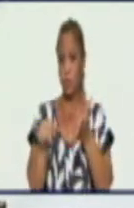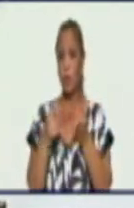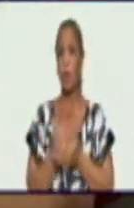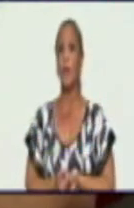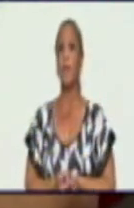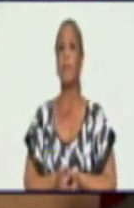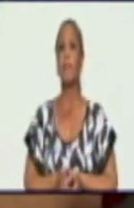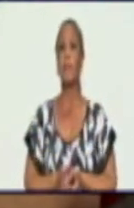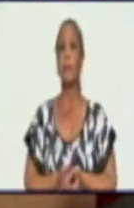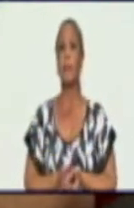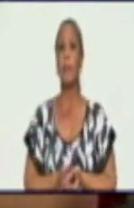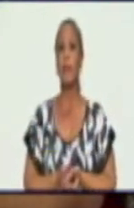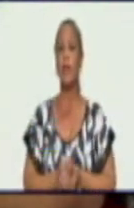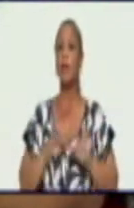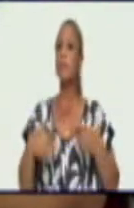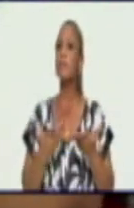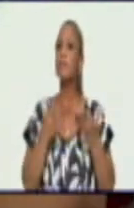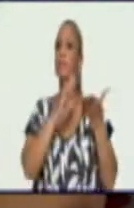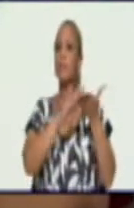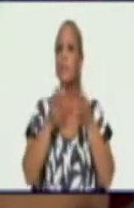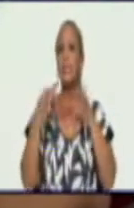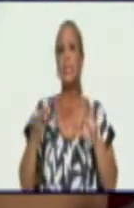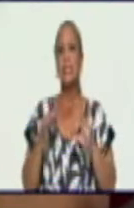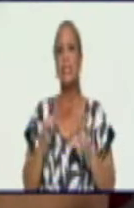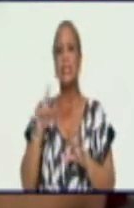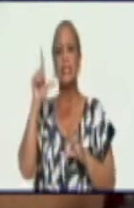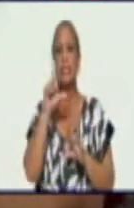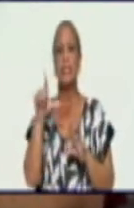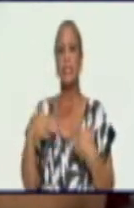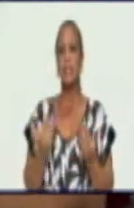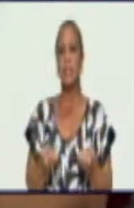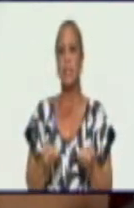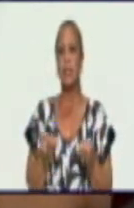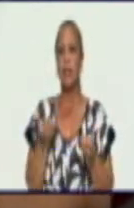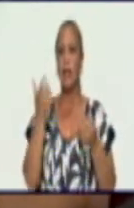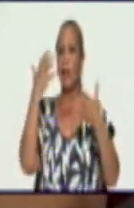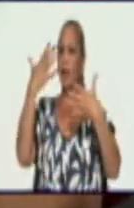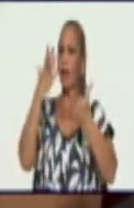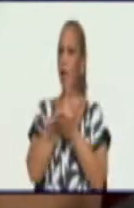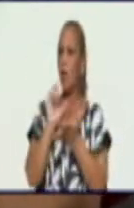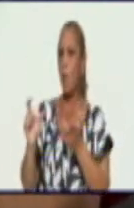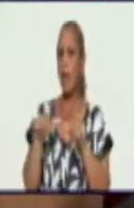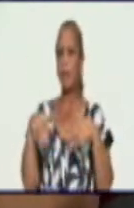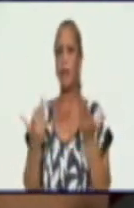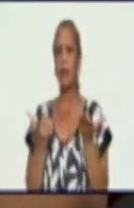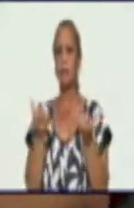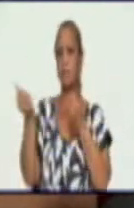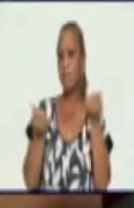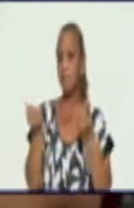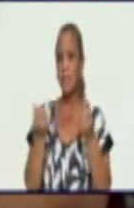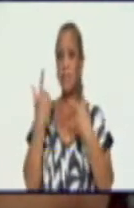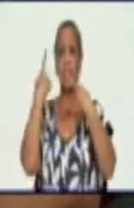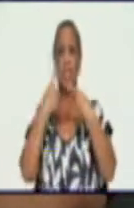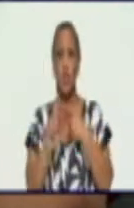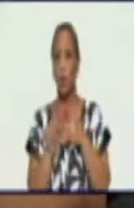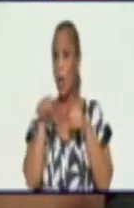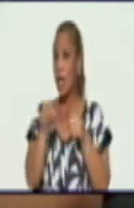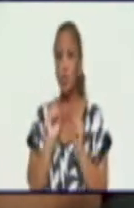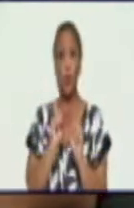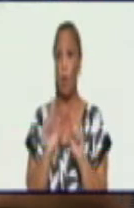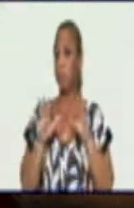Los trámites del sector, llámese el FICA, lo que llamamos el Somatón, la Escuela de Vialidad, y otros, todos están